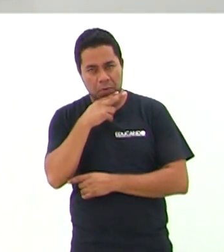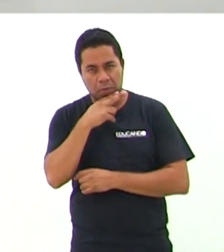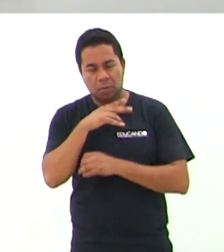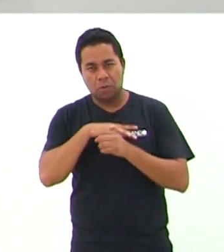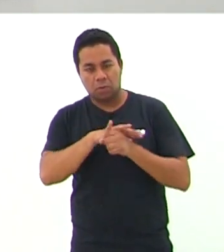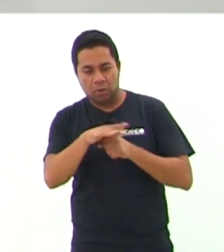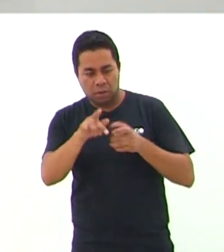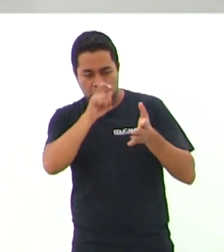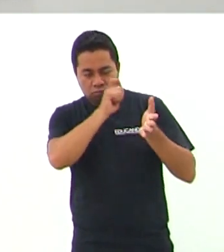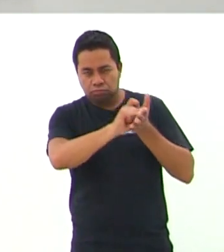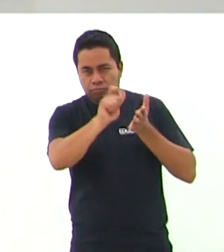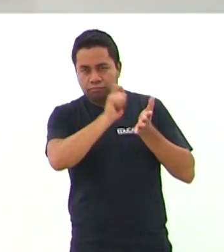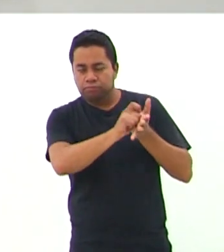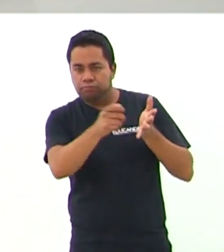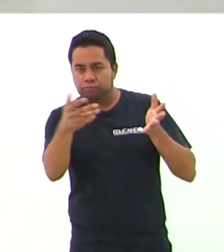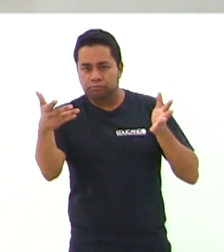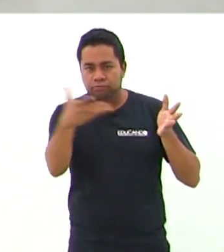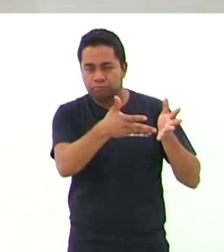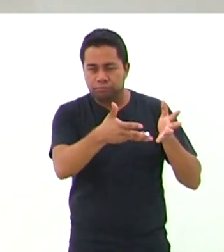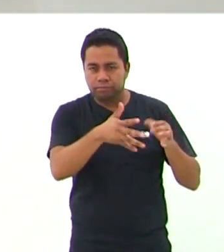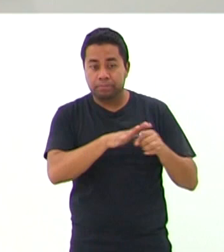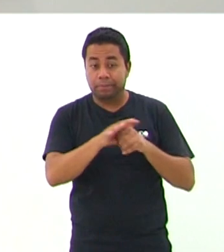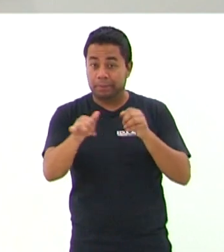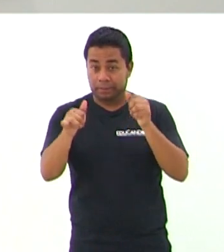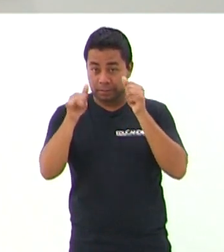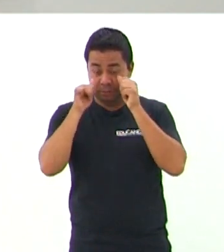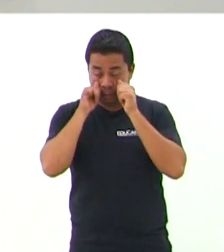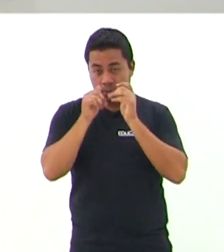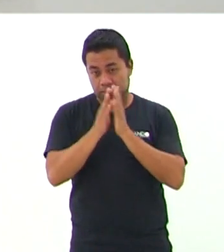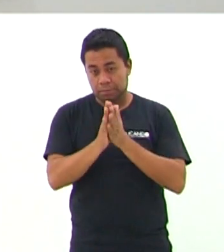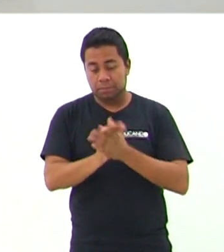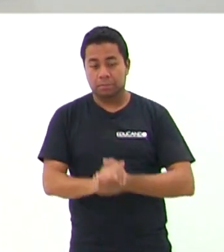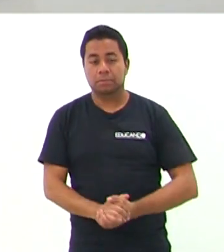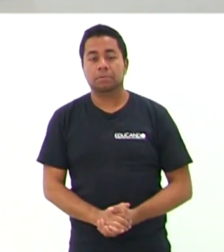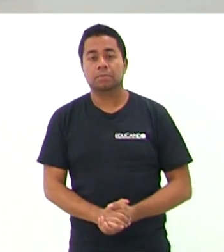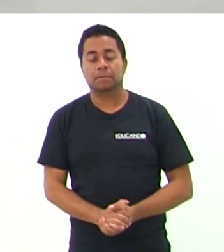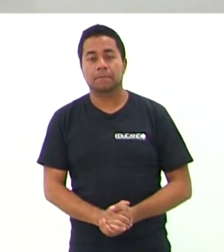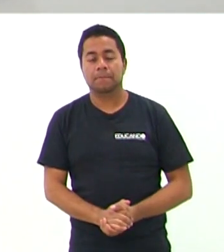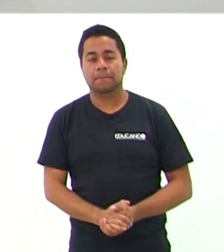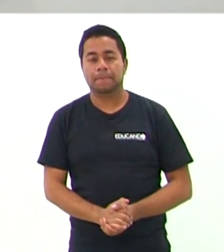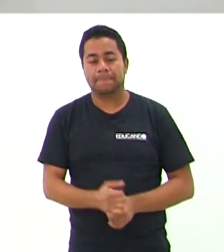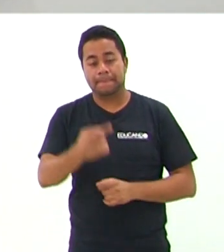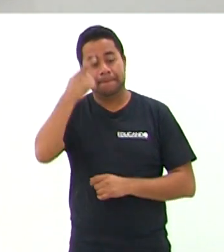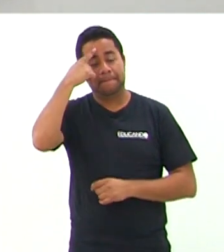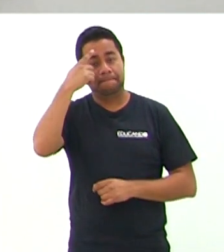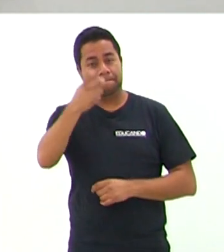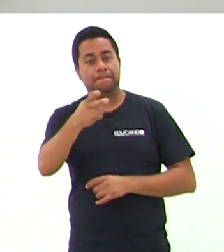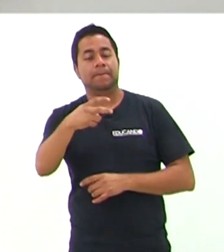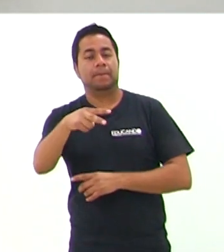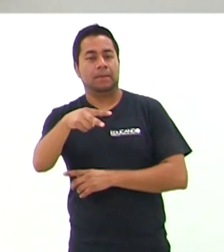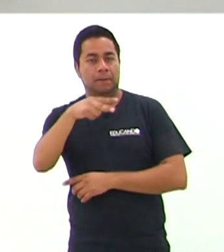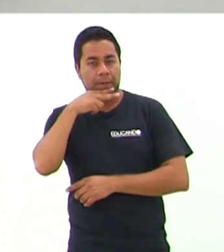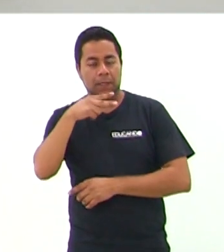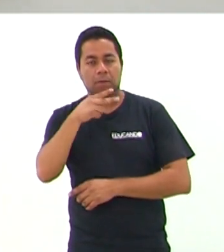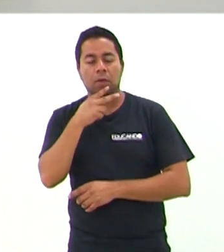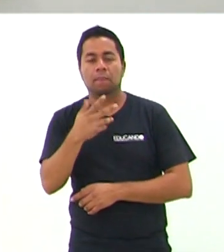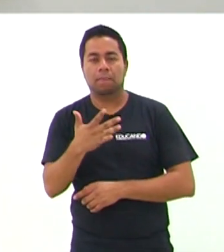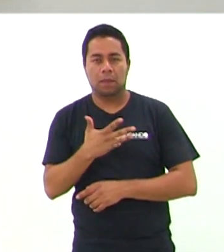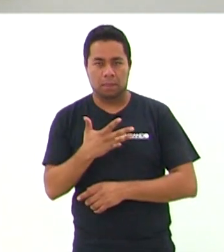vamos a anotar acá, mucha atención con esto, es el verbo